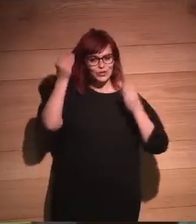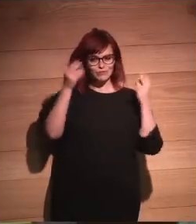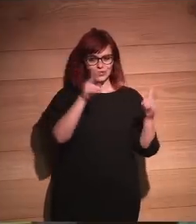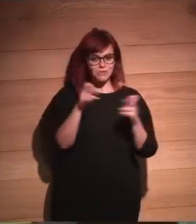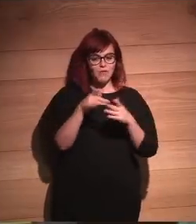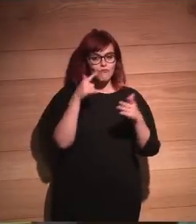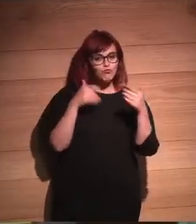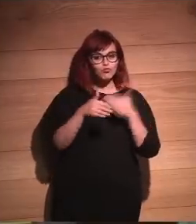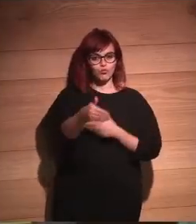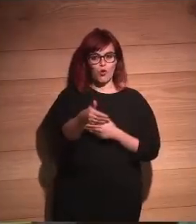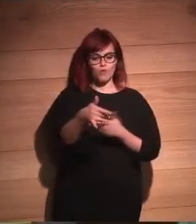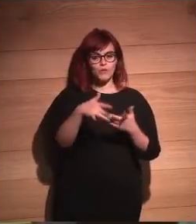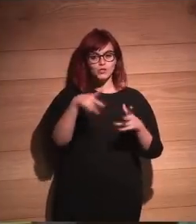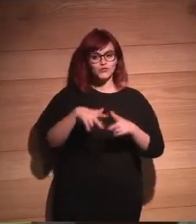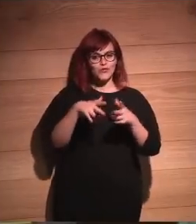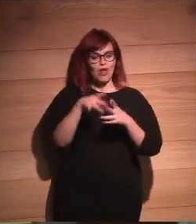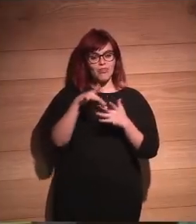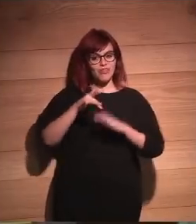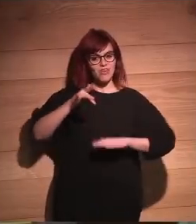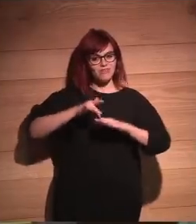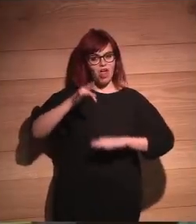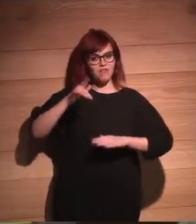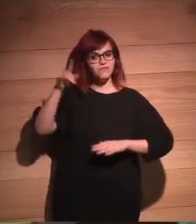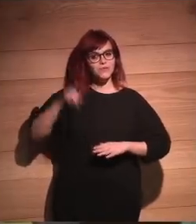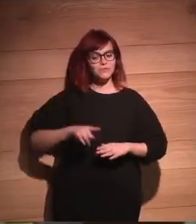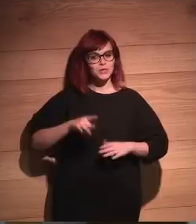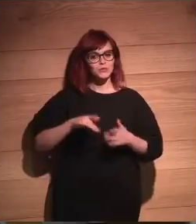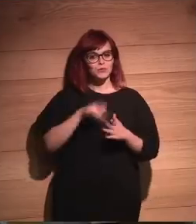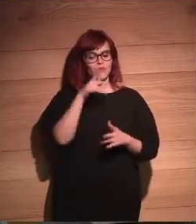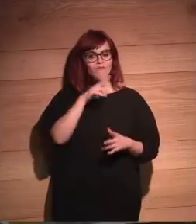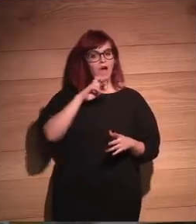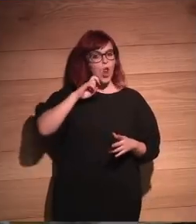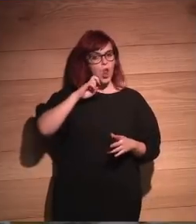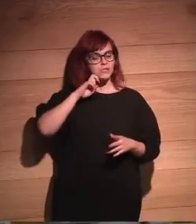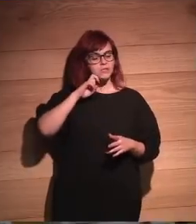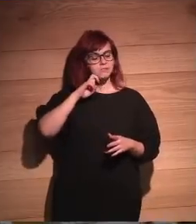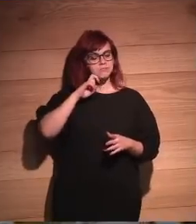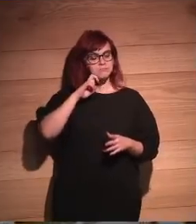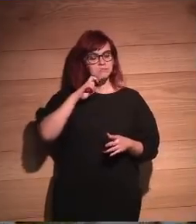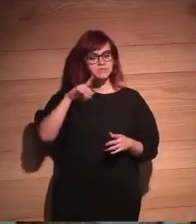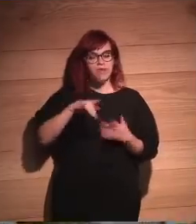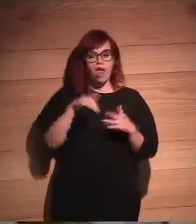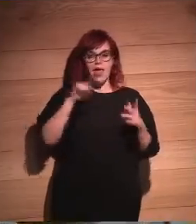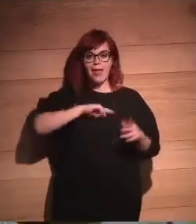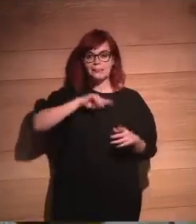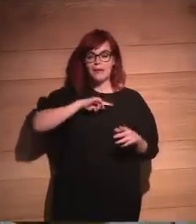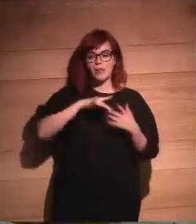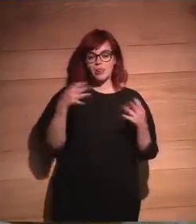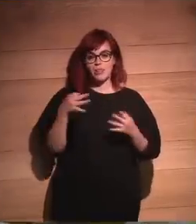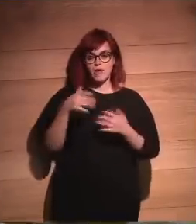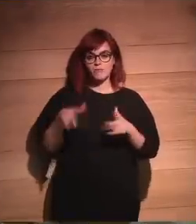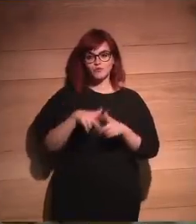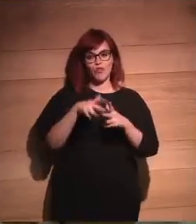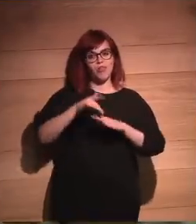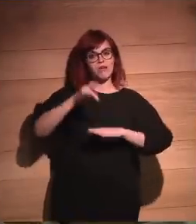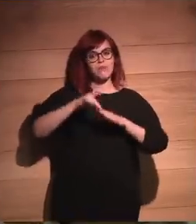sobre el futuro, sobre la sociedad digital y también sobre los valores y la ética que debe regir esta